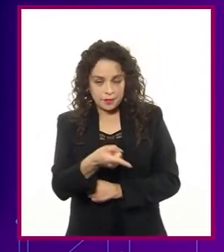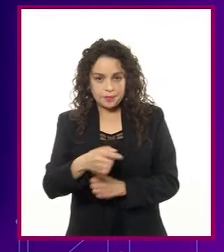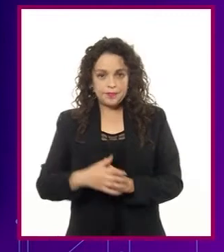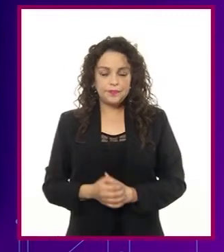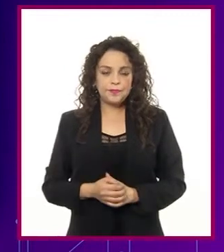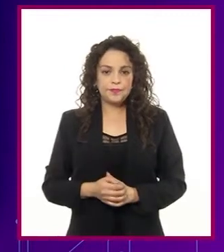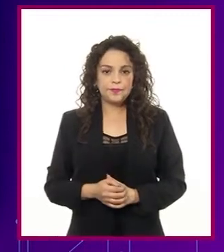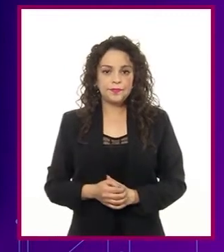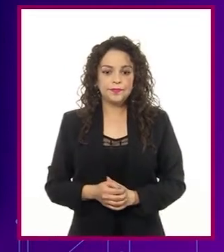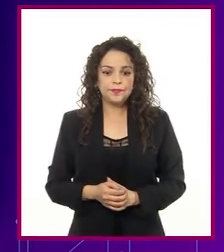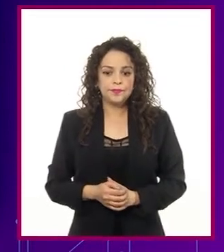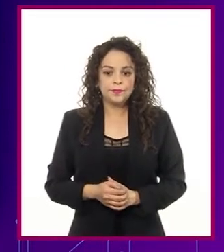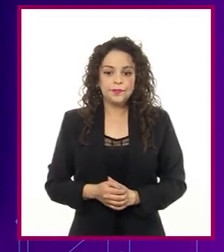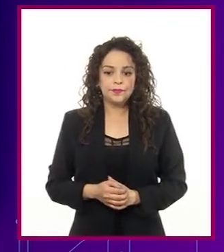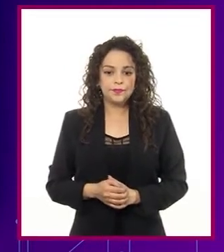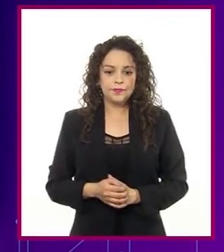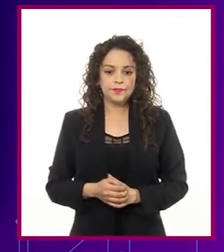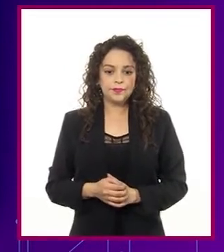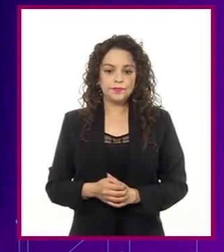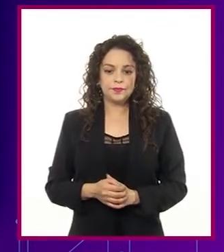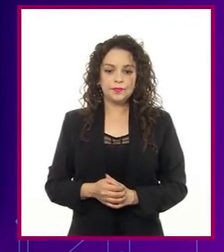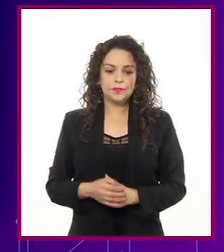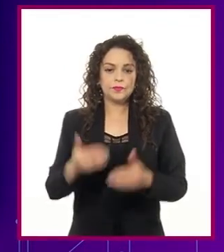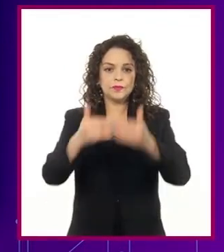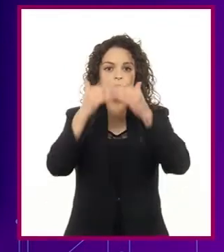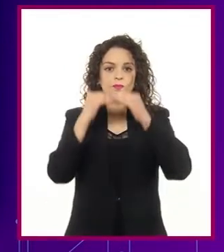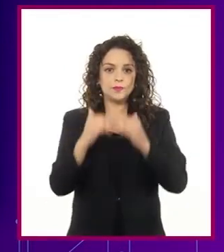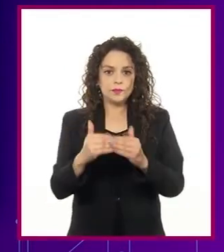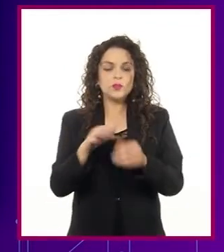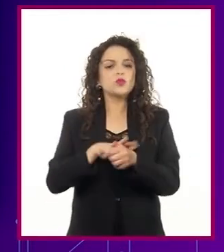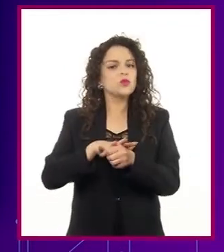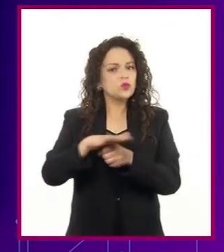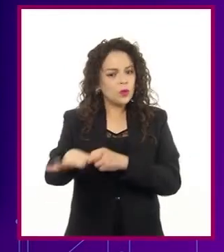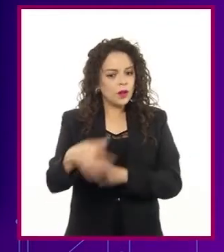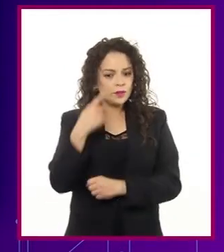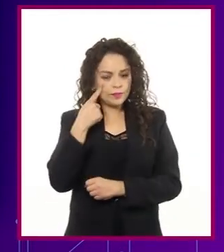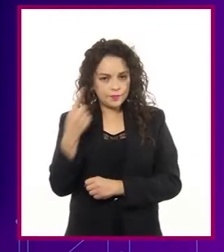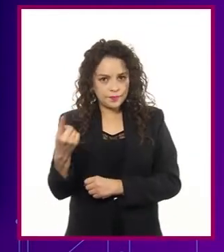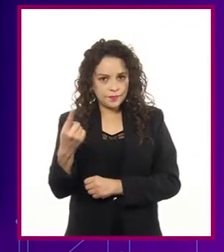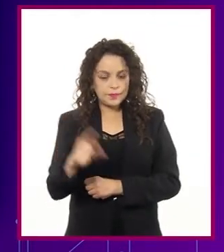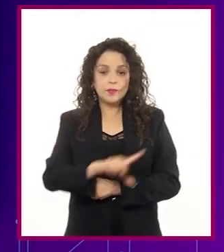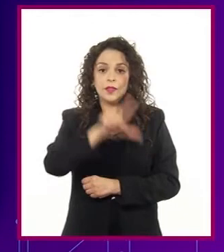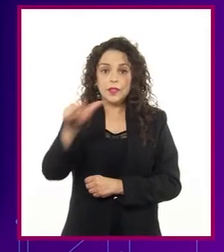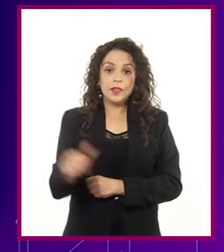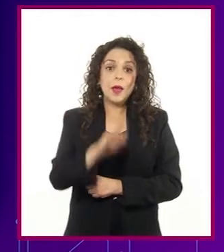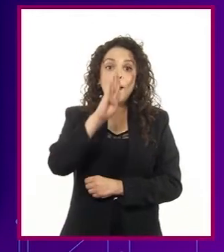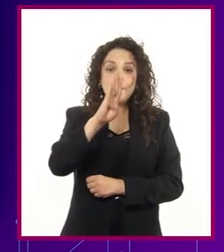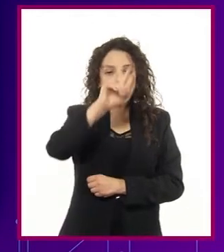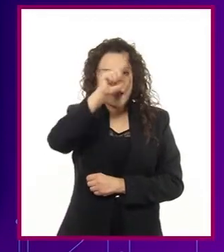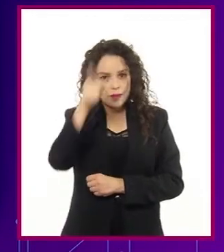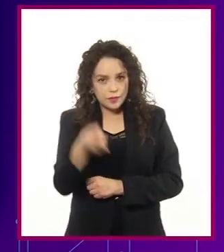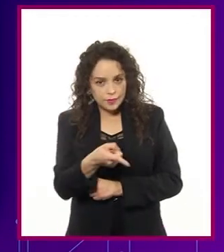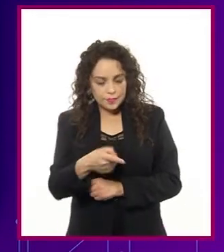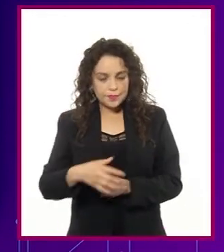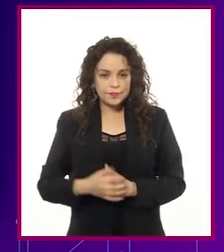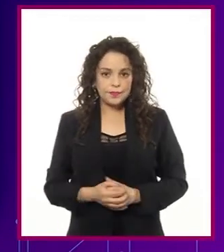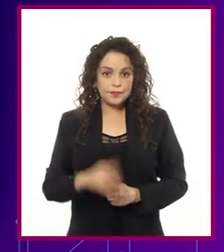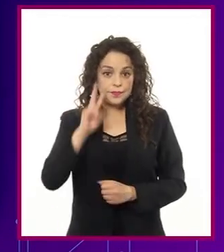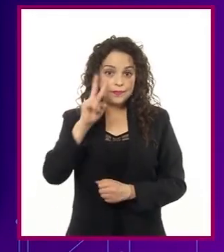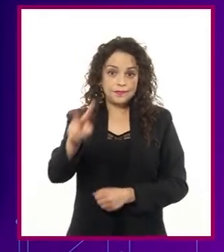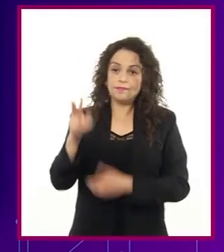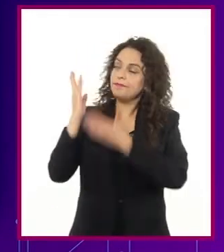cumple con el promedio que se propuso? ¿En cuál fue? Inciso B. Si conserva su promedio